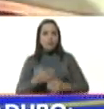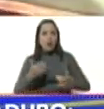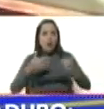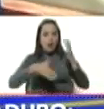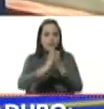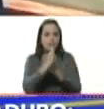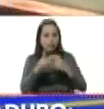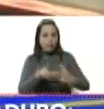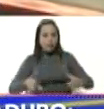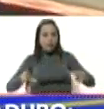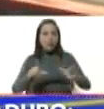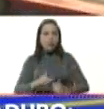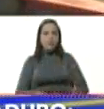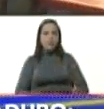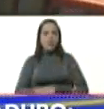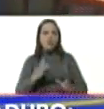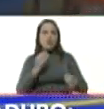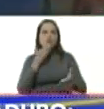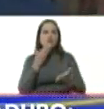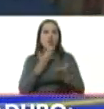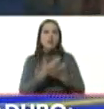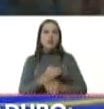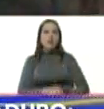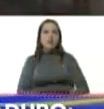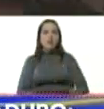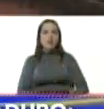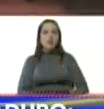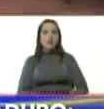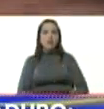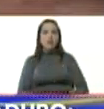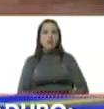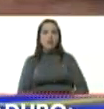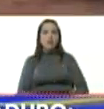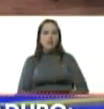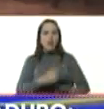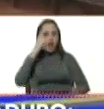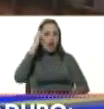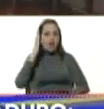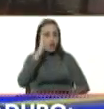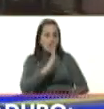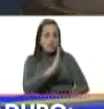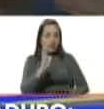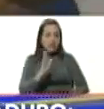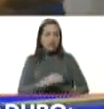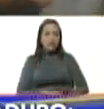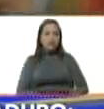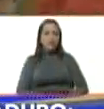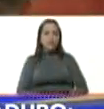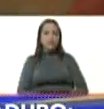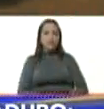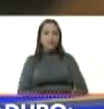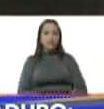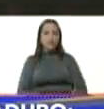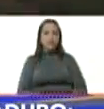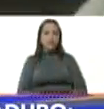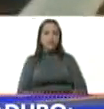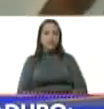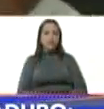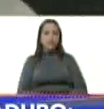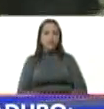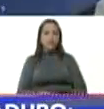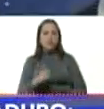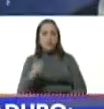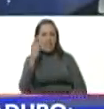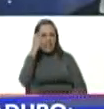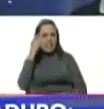set. Bueno. Muchas gracias a ustedes, mujeres. Que Dios las bendiga. Que Dios las bendiga. ¿Tienes parto para